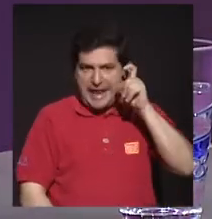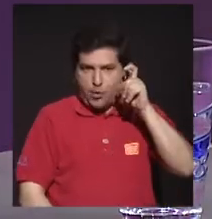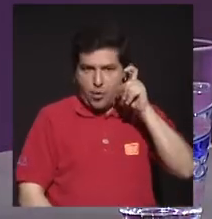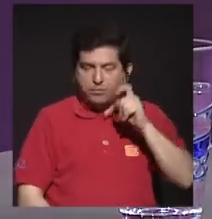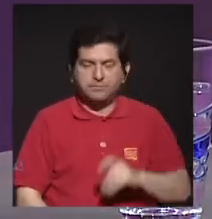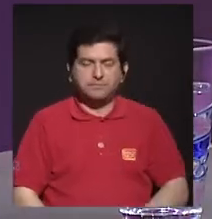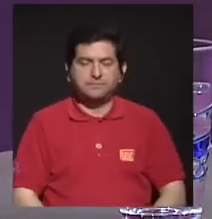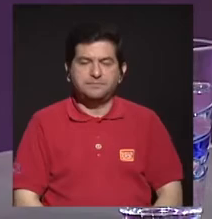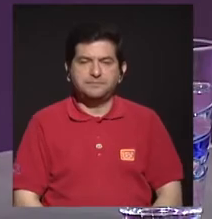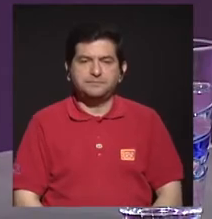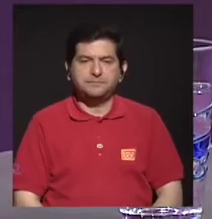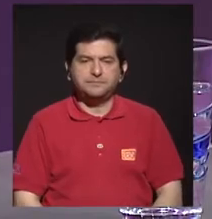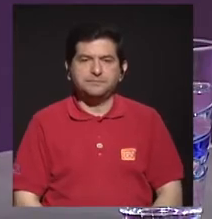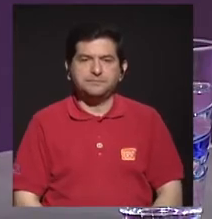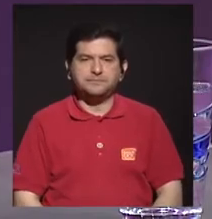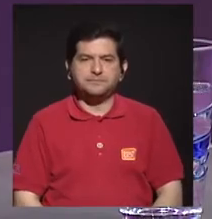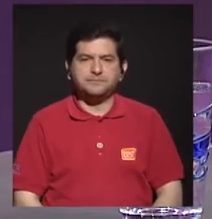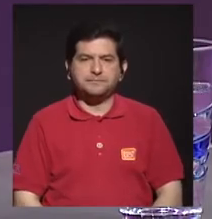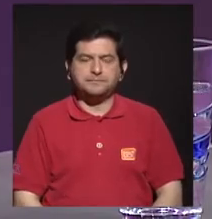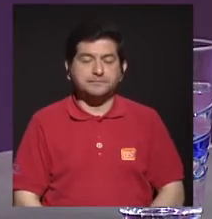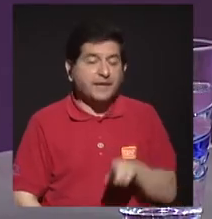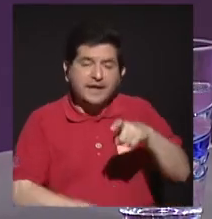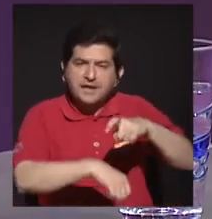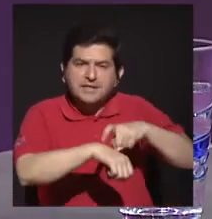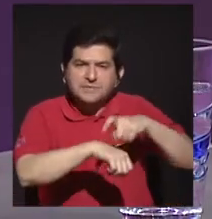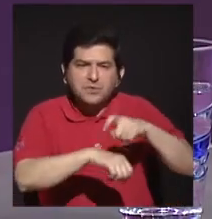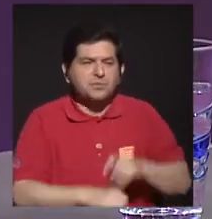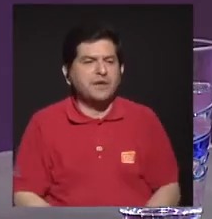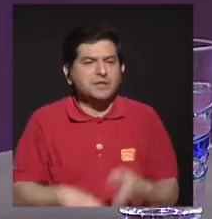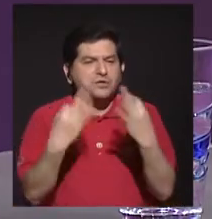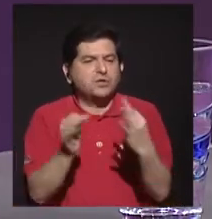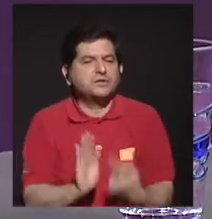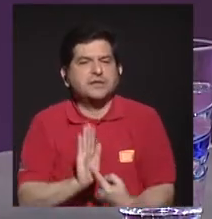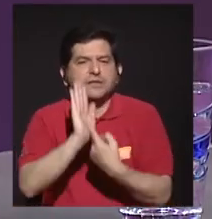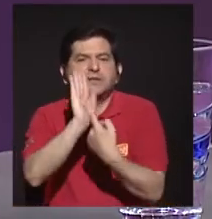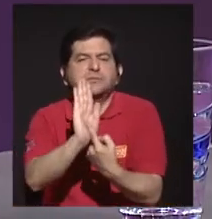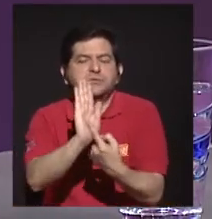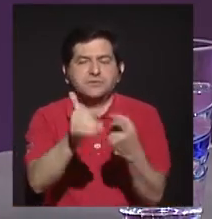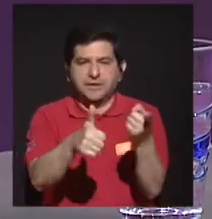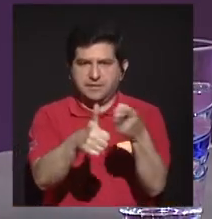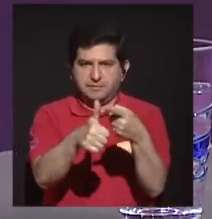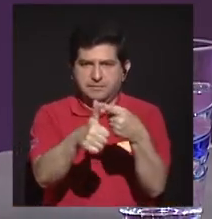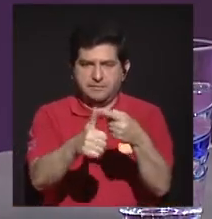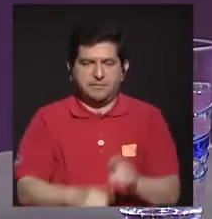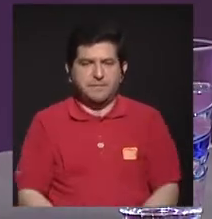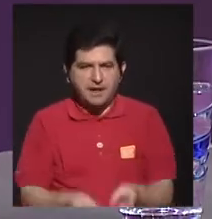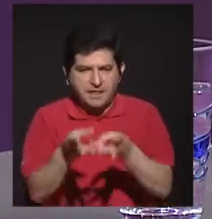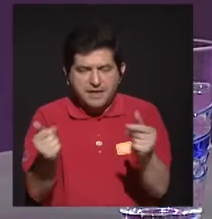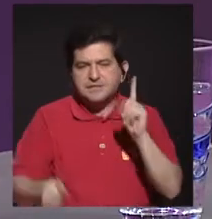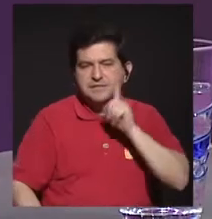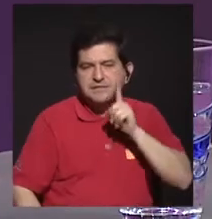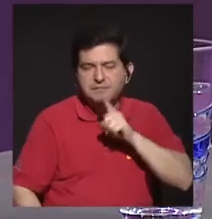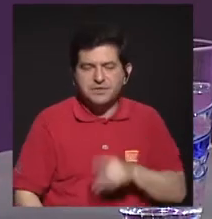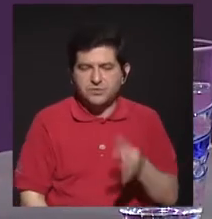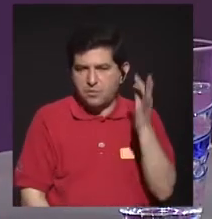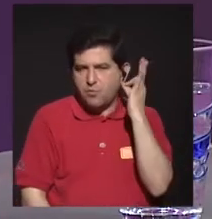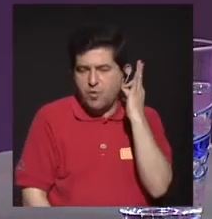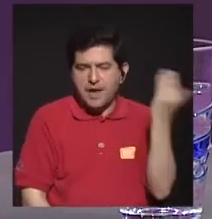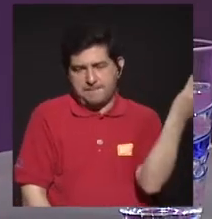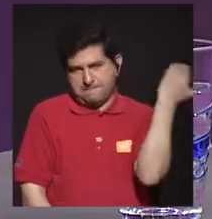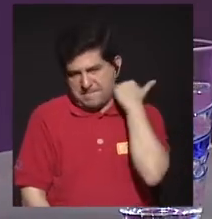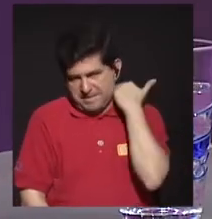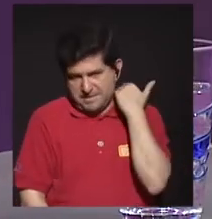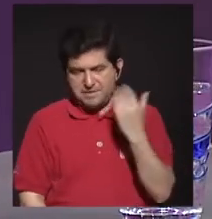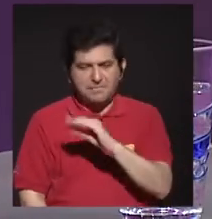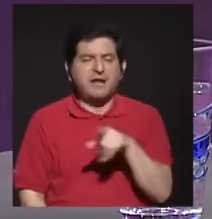supuesto. Entonces, ahí lo que se trata de rescatar es, primero, la desmitificación de las mujeres como víctimas,